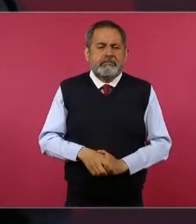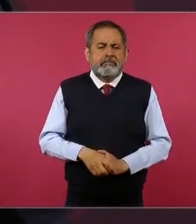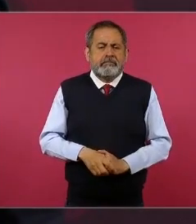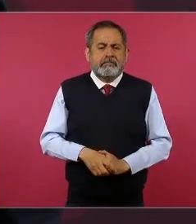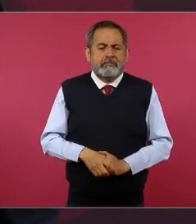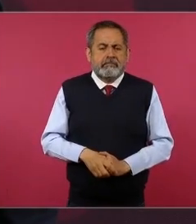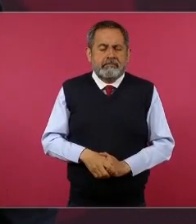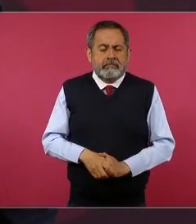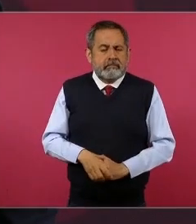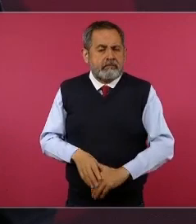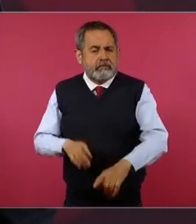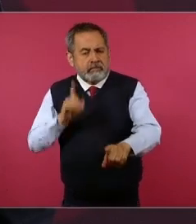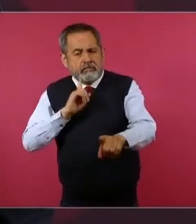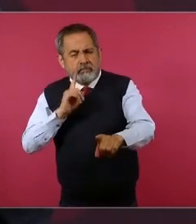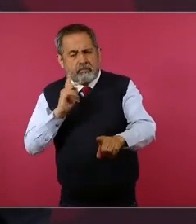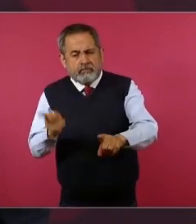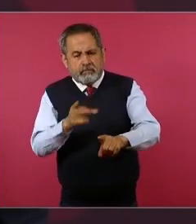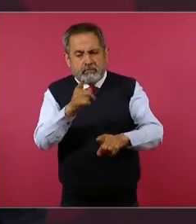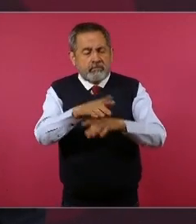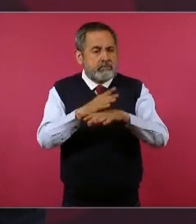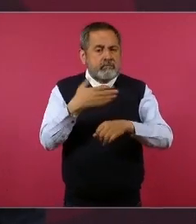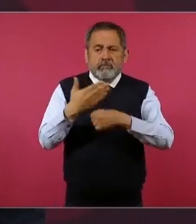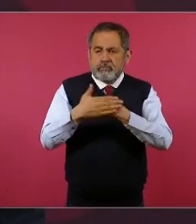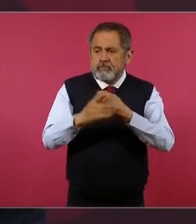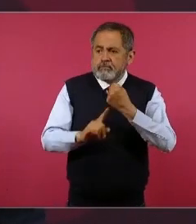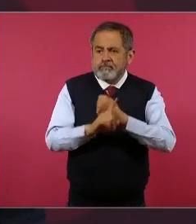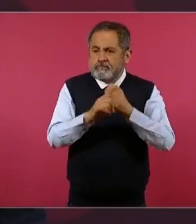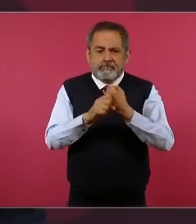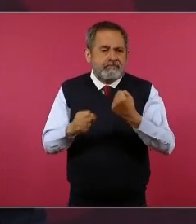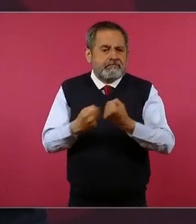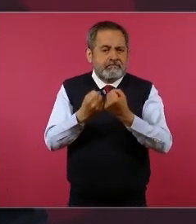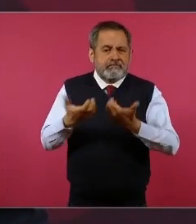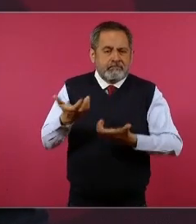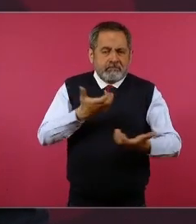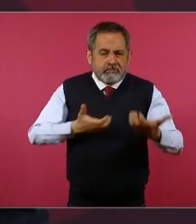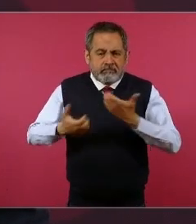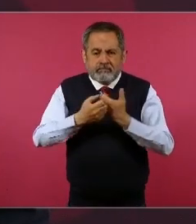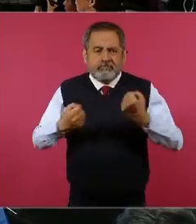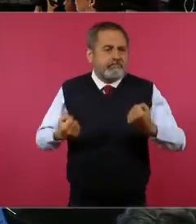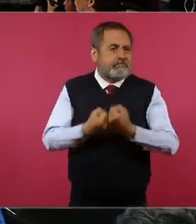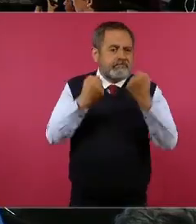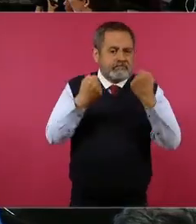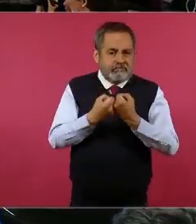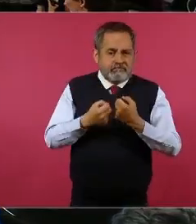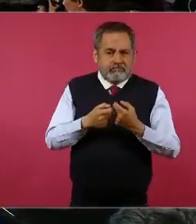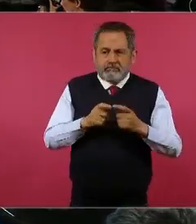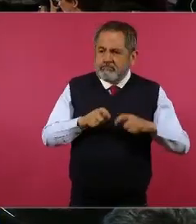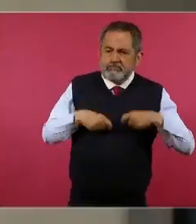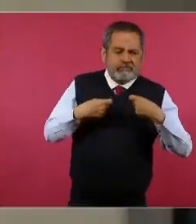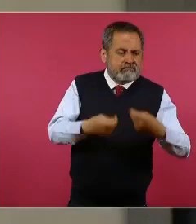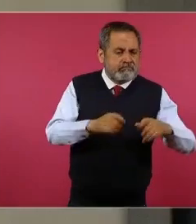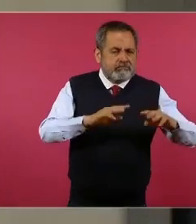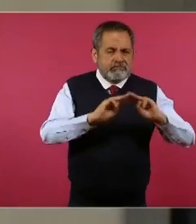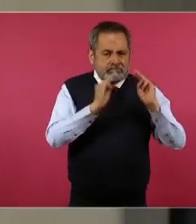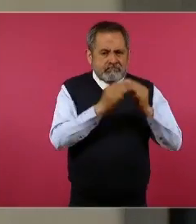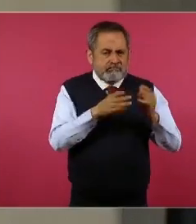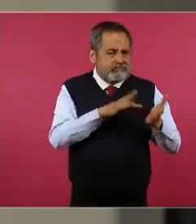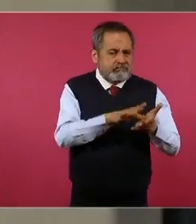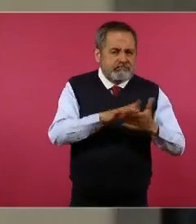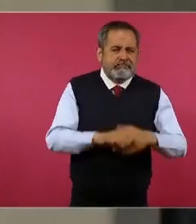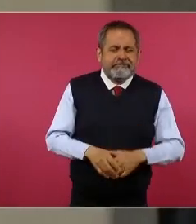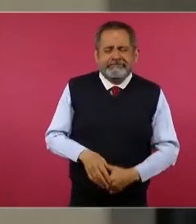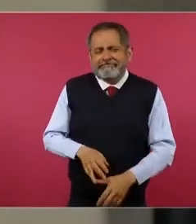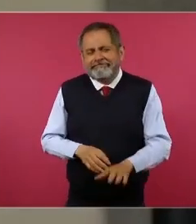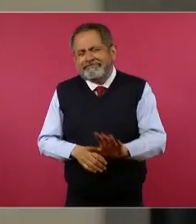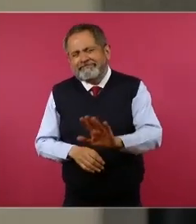Ellos comentan que habrá una guerra comercial y que esto va a afectar a la frontera y se le está dando el poder a los cárteles. Y no afecta a